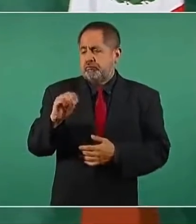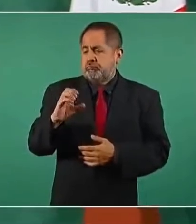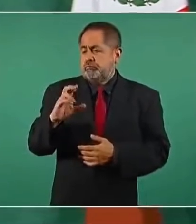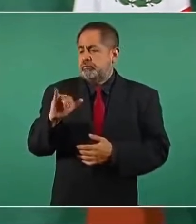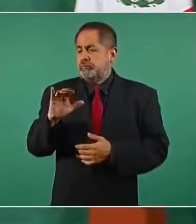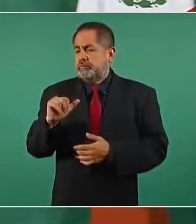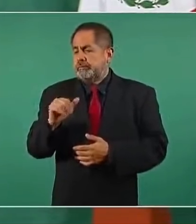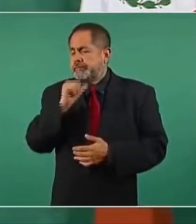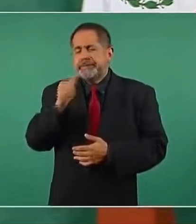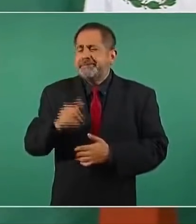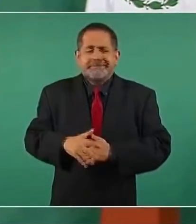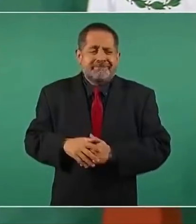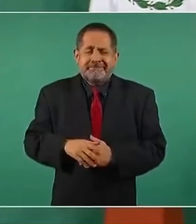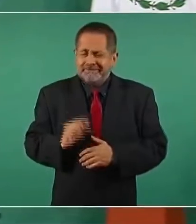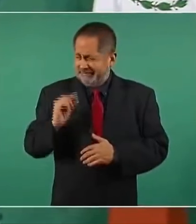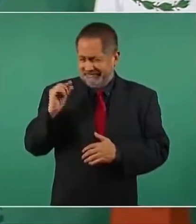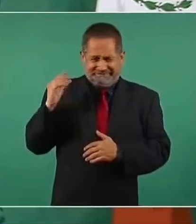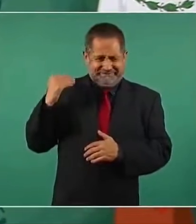Apenas